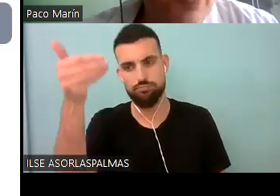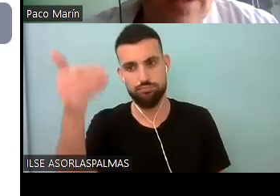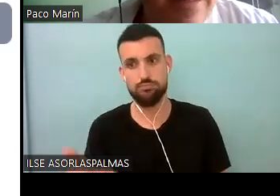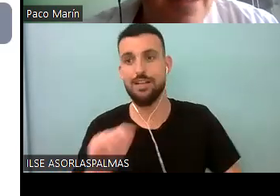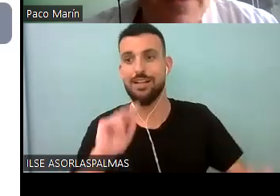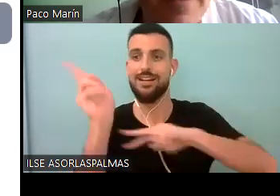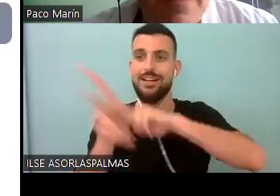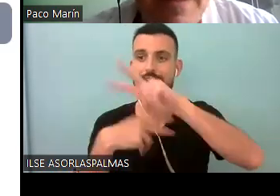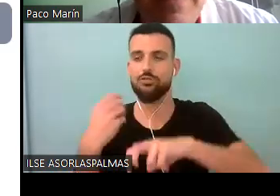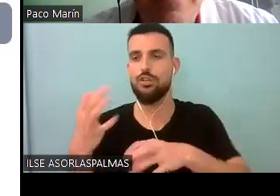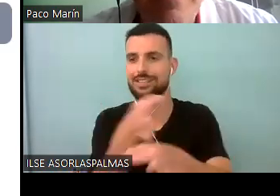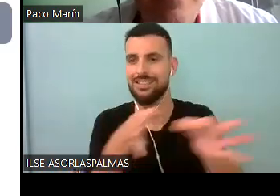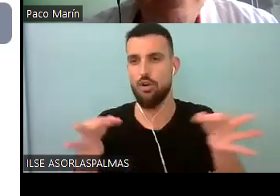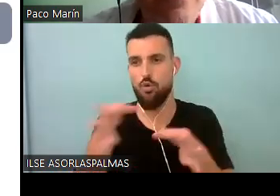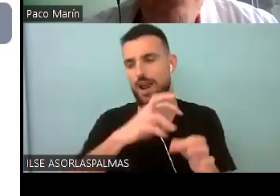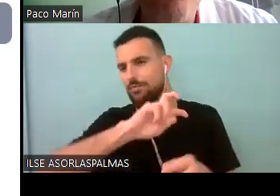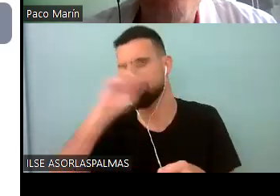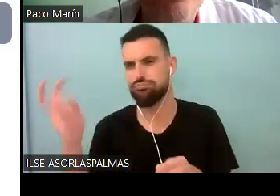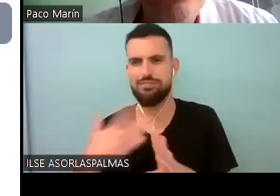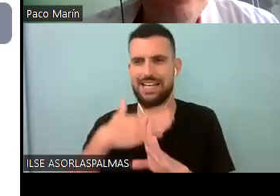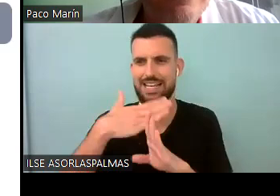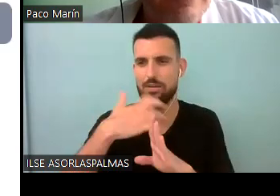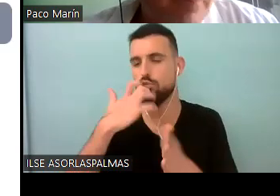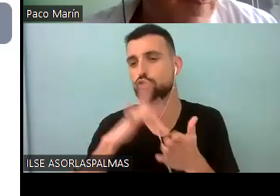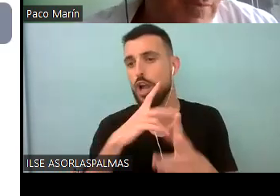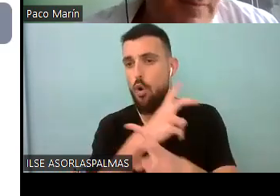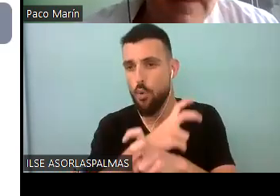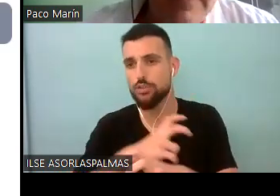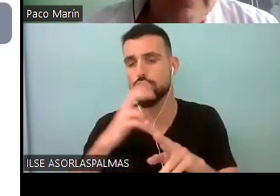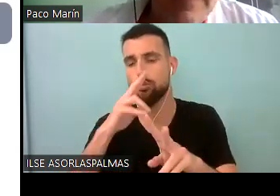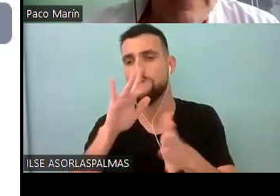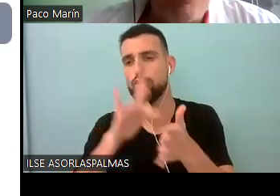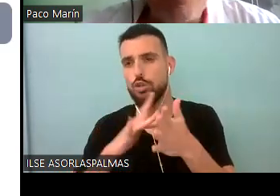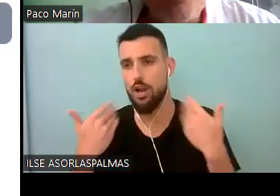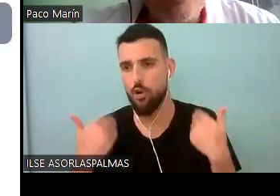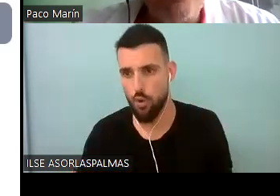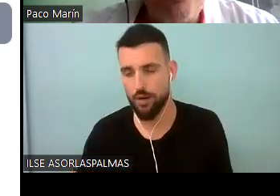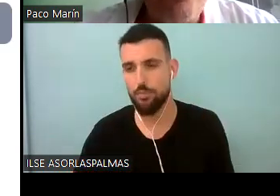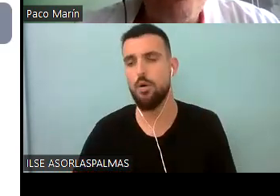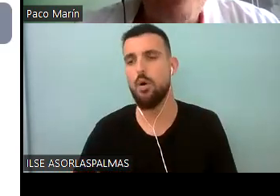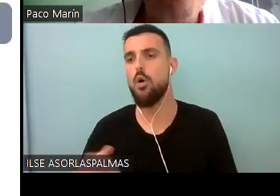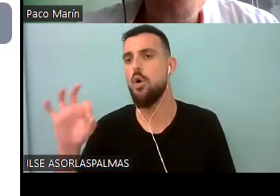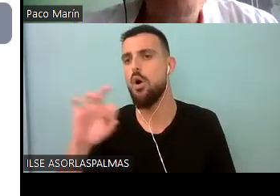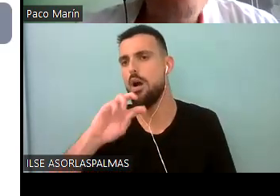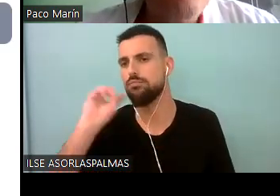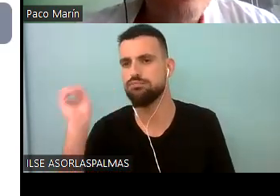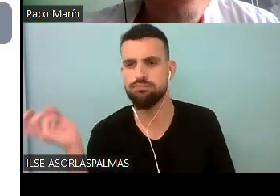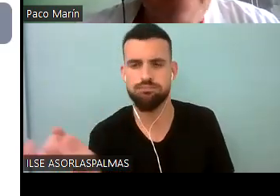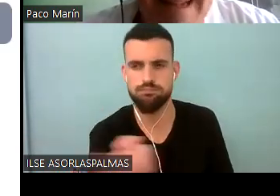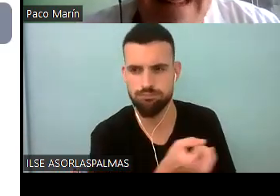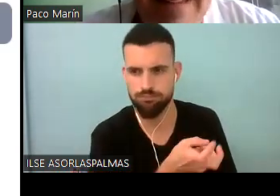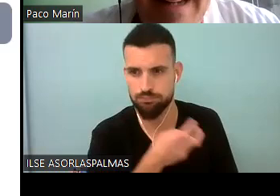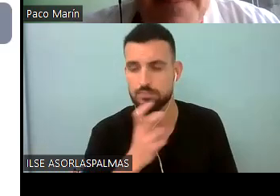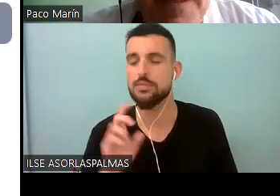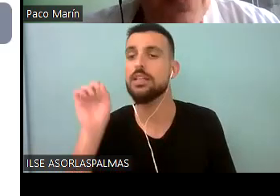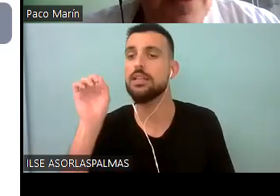regeneración celular a cualquier nivel, a nivel de huesos, por regeneración sobre todo de los osteoblastos. A nivel